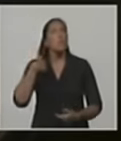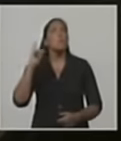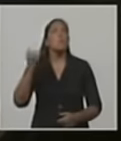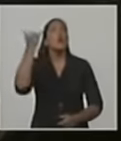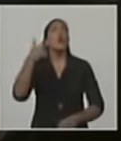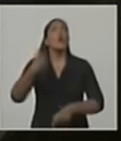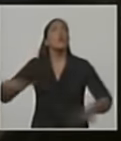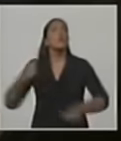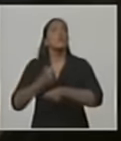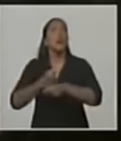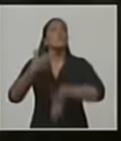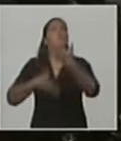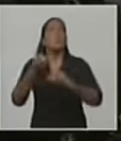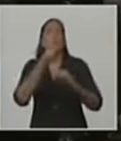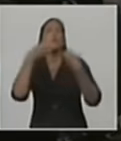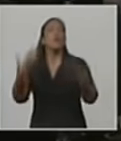desafío.